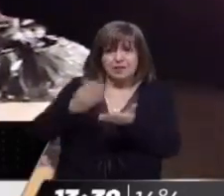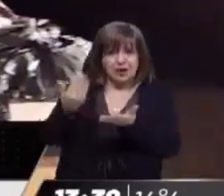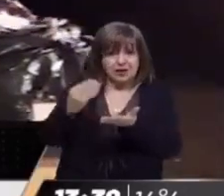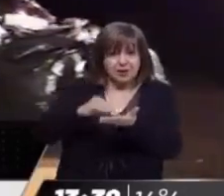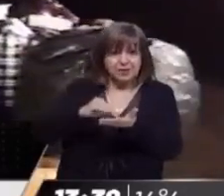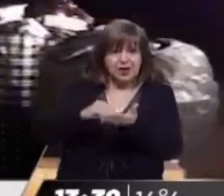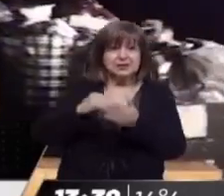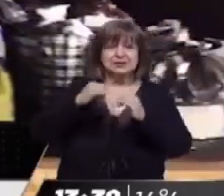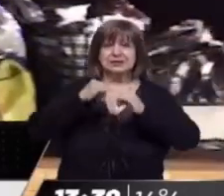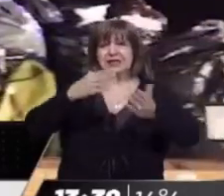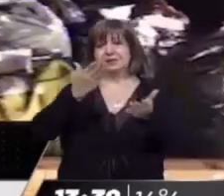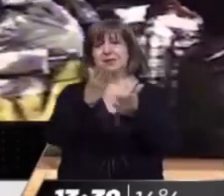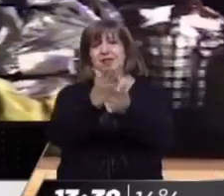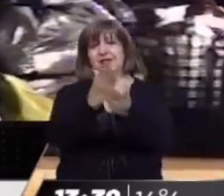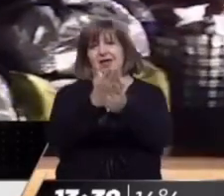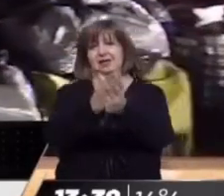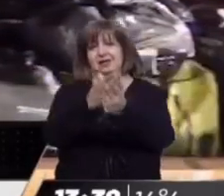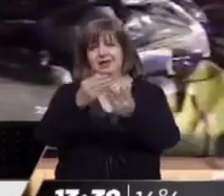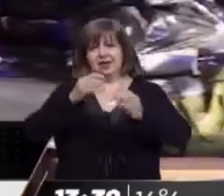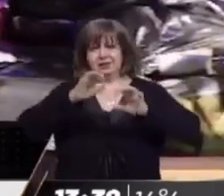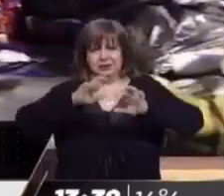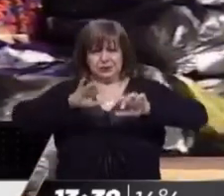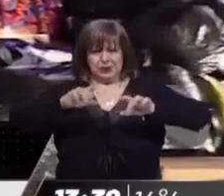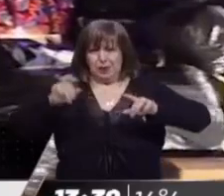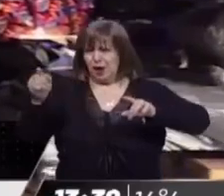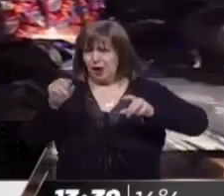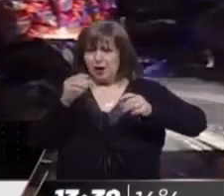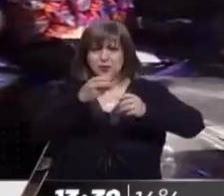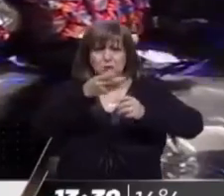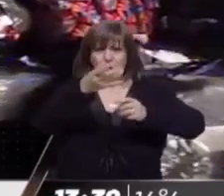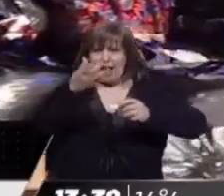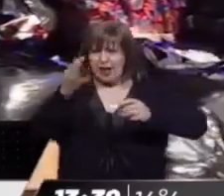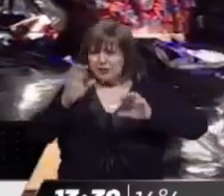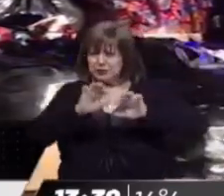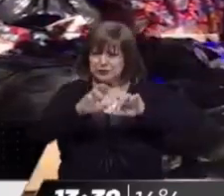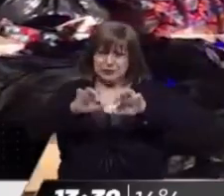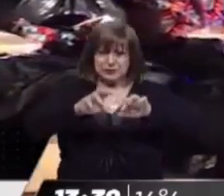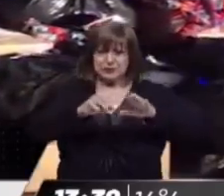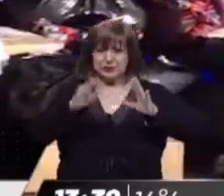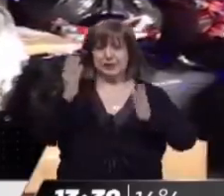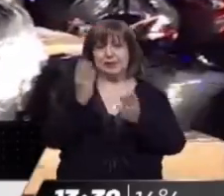sumar a este expediente que también se tiene. Por el momento es lo que se conoció